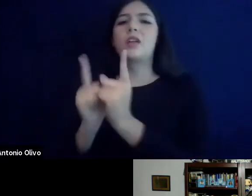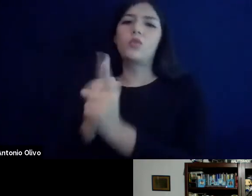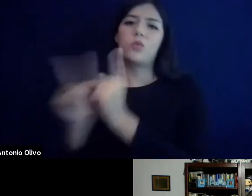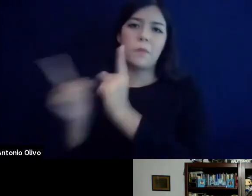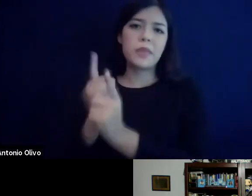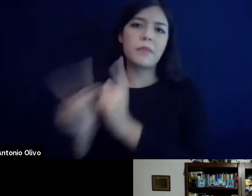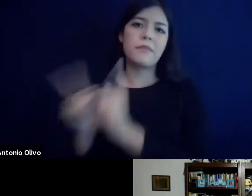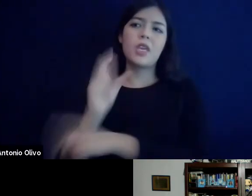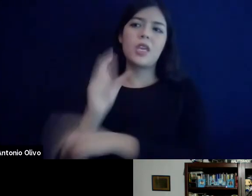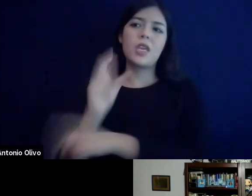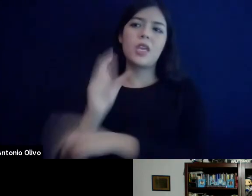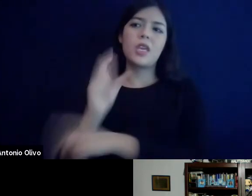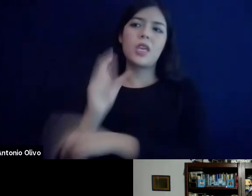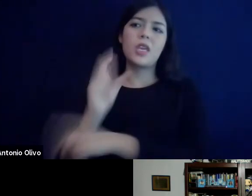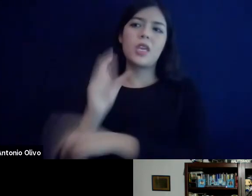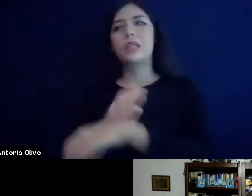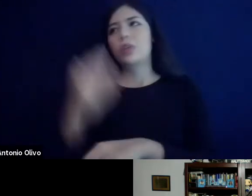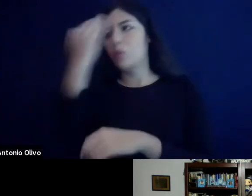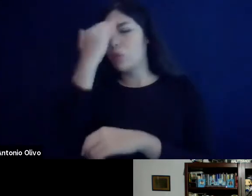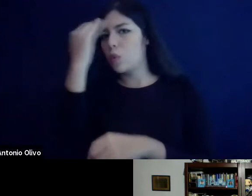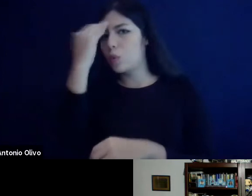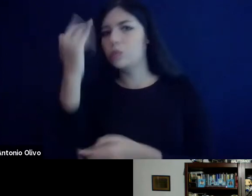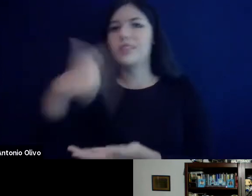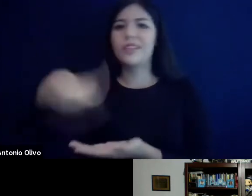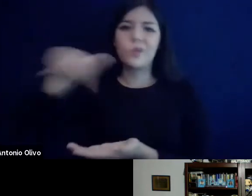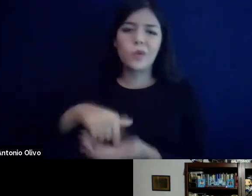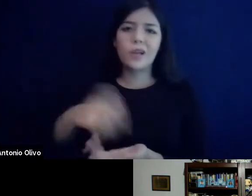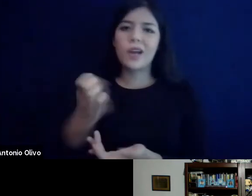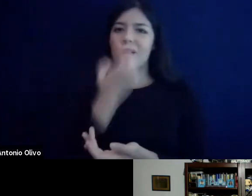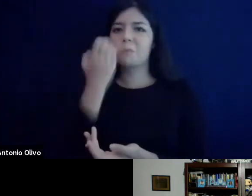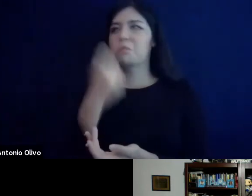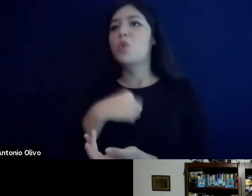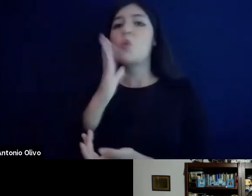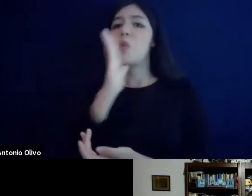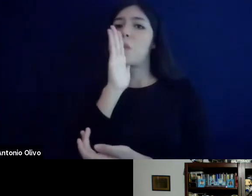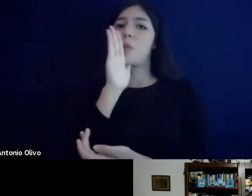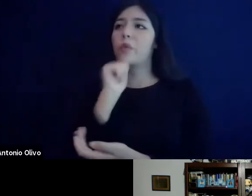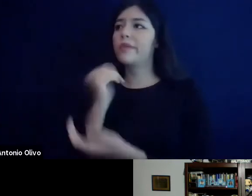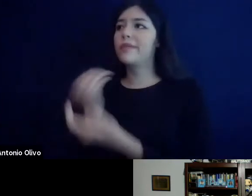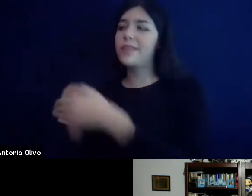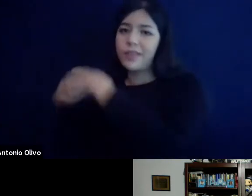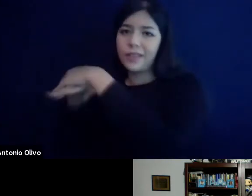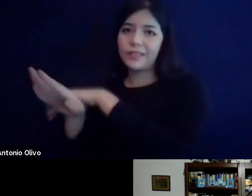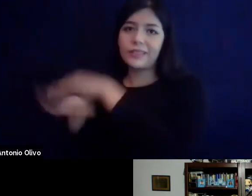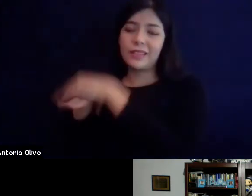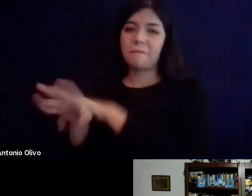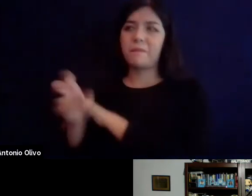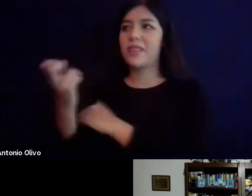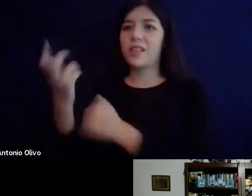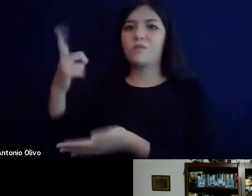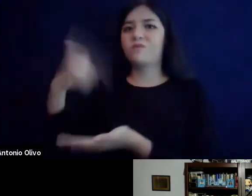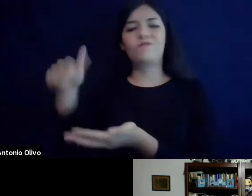enriquecedora, el hecho de conocer las instalaciones. Yo solo las conocí de afuera, ¿no? Llegué hasta la planta baja, porque